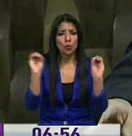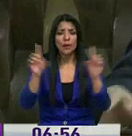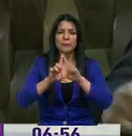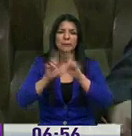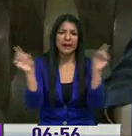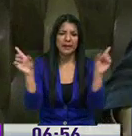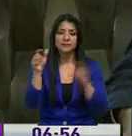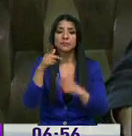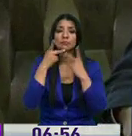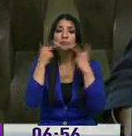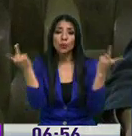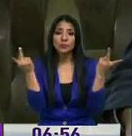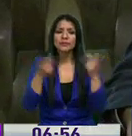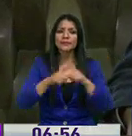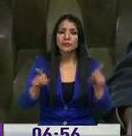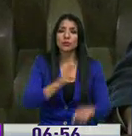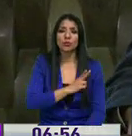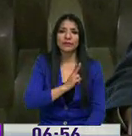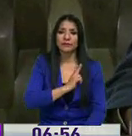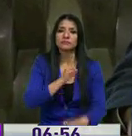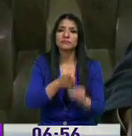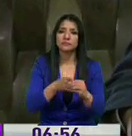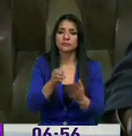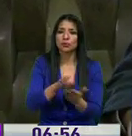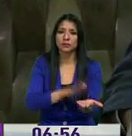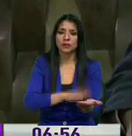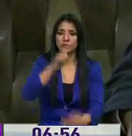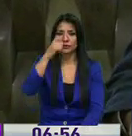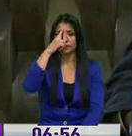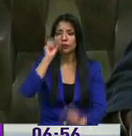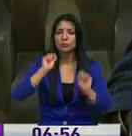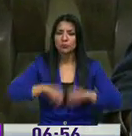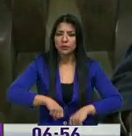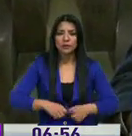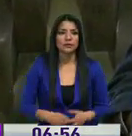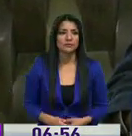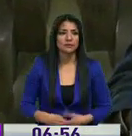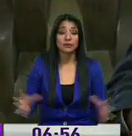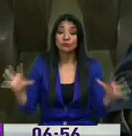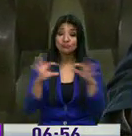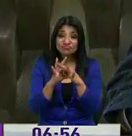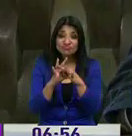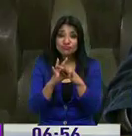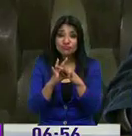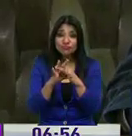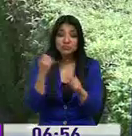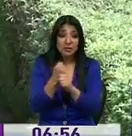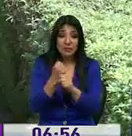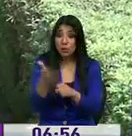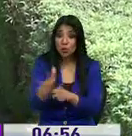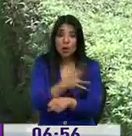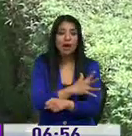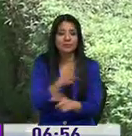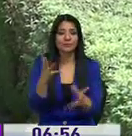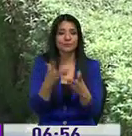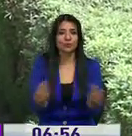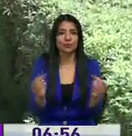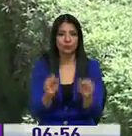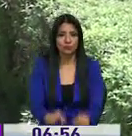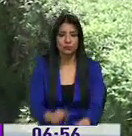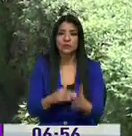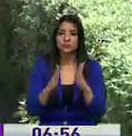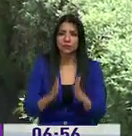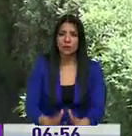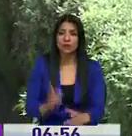se nos unan en este proyecto que tiene el gobierno nacional porque juntos vamos a combatir el desempleo los estudiantes pueden